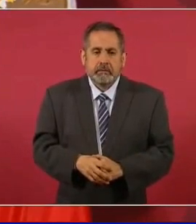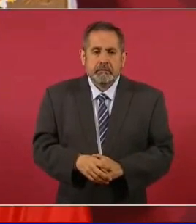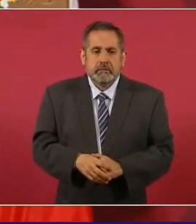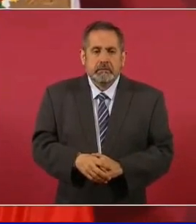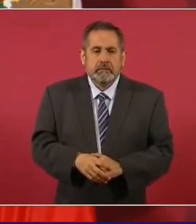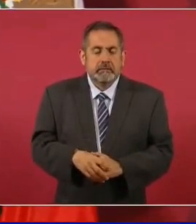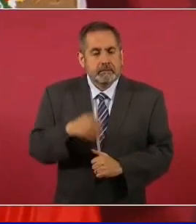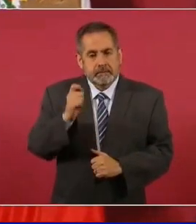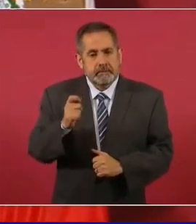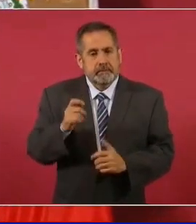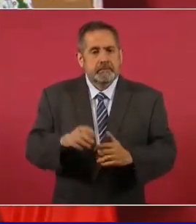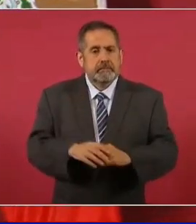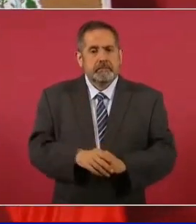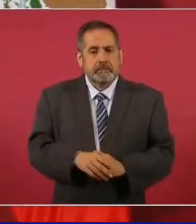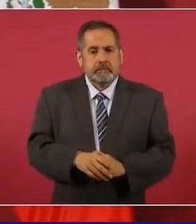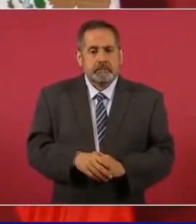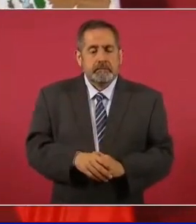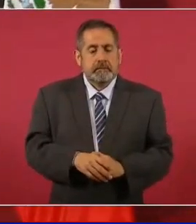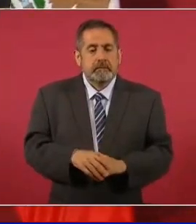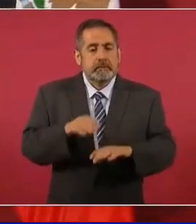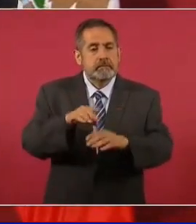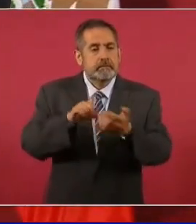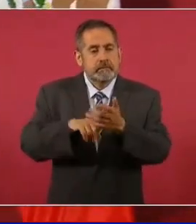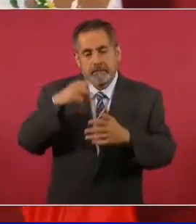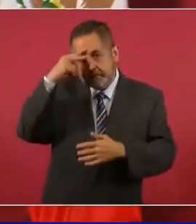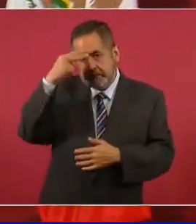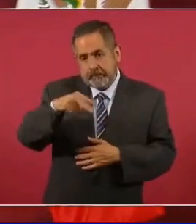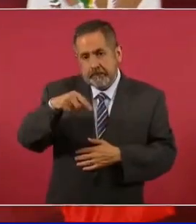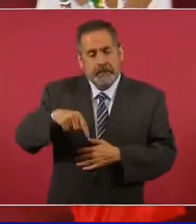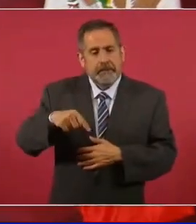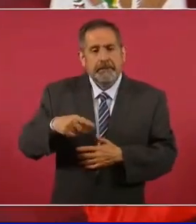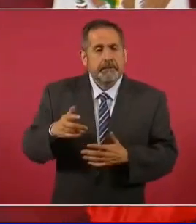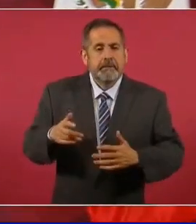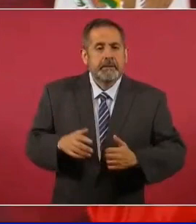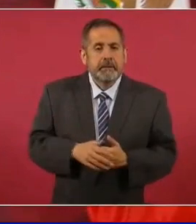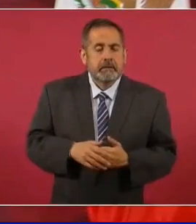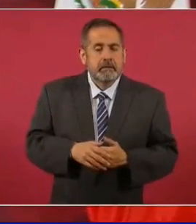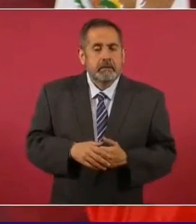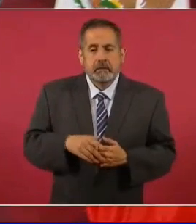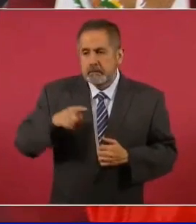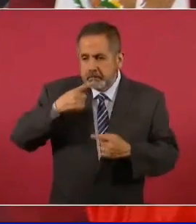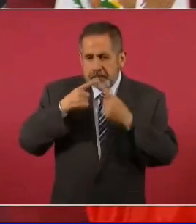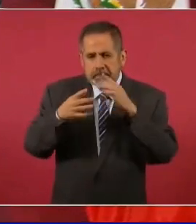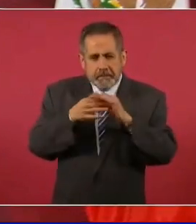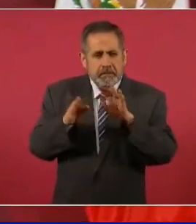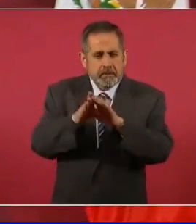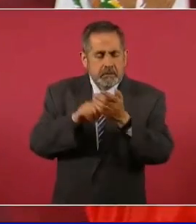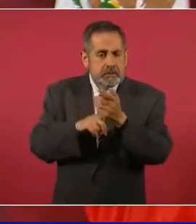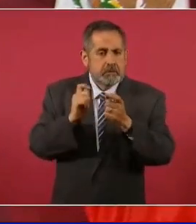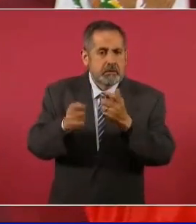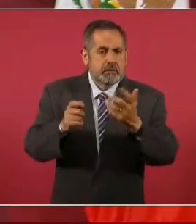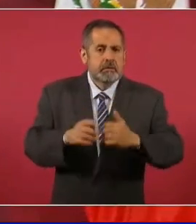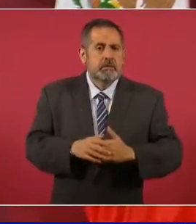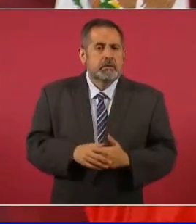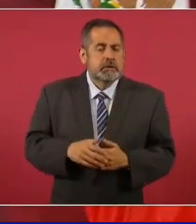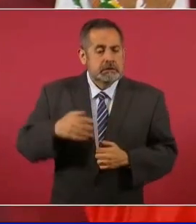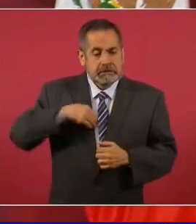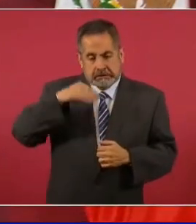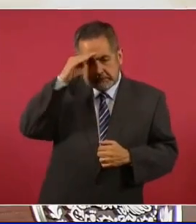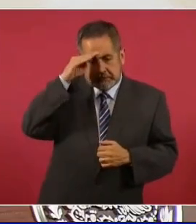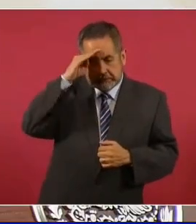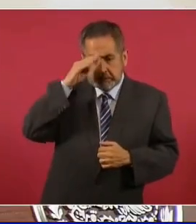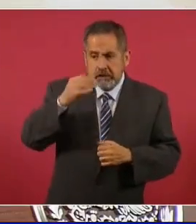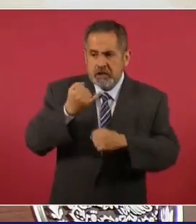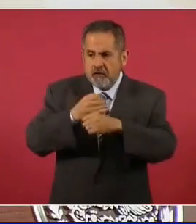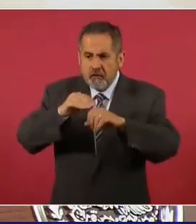entonces en el caso de México de lo que estamos tratando Yo pienso que con más